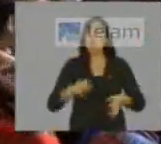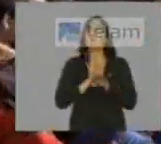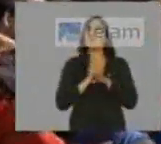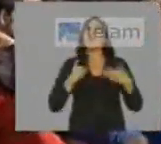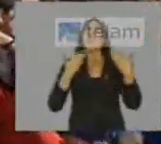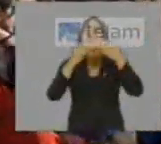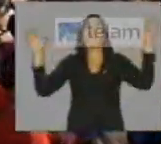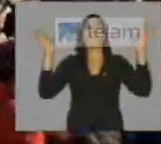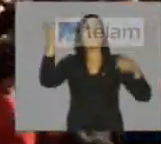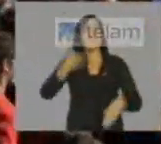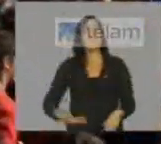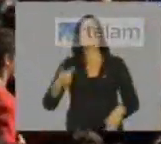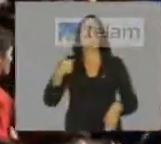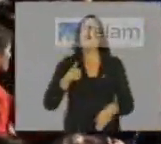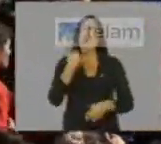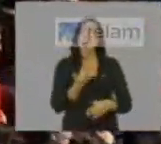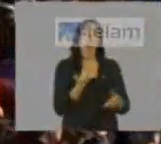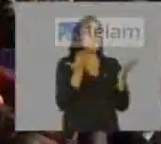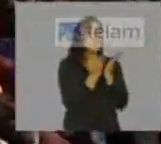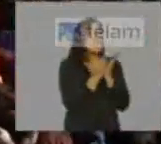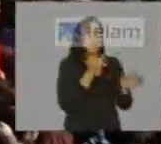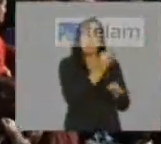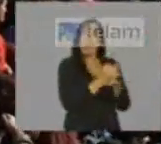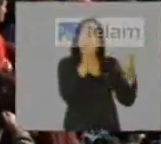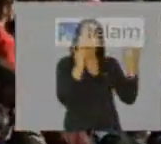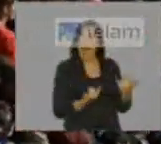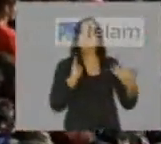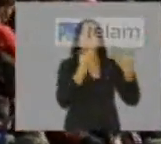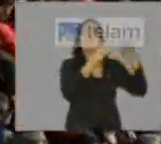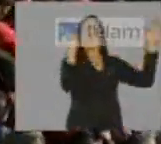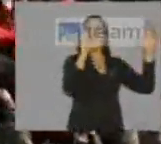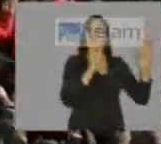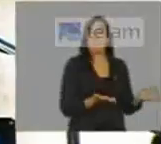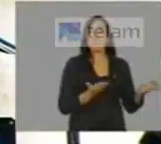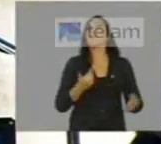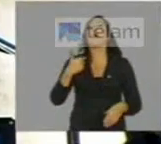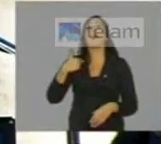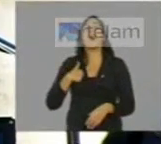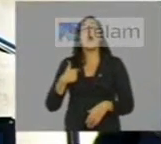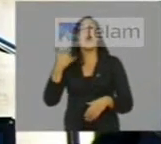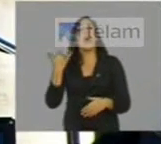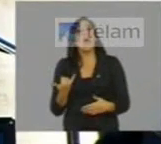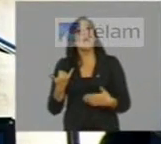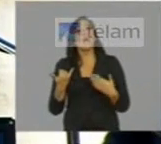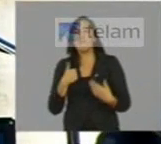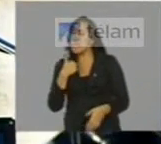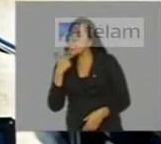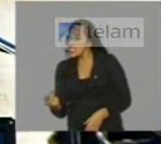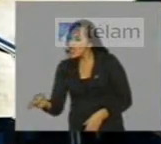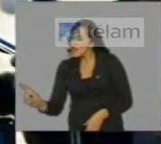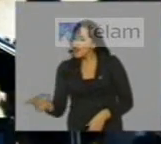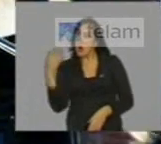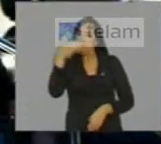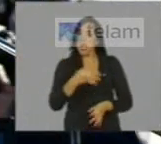libertad. Tener educación es tener libertad. Tener la posibilidad de que tu hijo vaya a la escuela